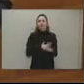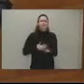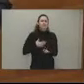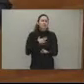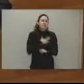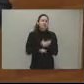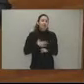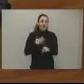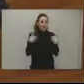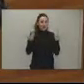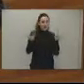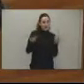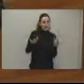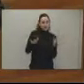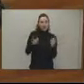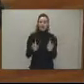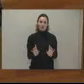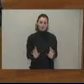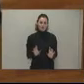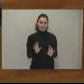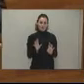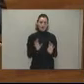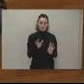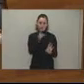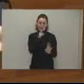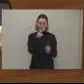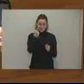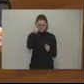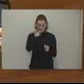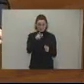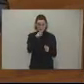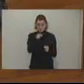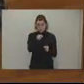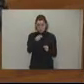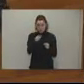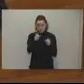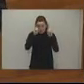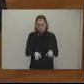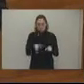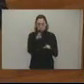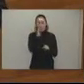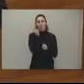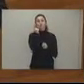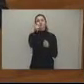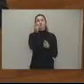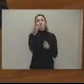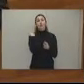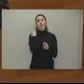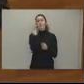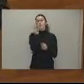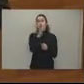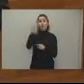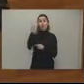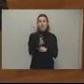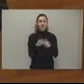ser imprevisible. No, no. Ahora tenemos muy claro por qué usted escapó. Porque lo estamos viendo. Hace cuatro años llegó aquí con